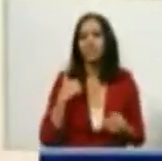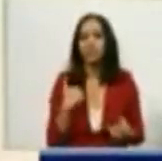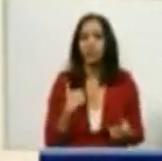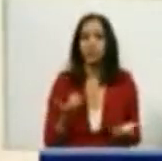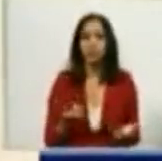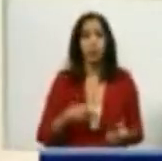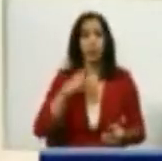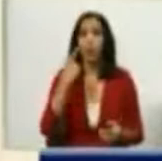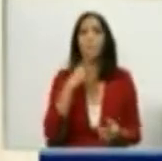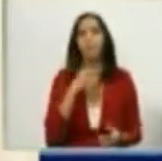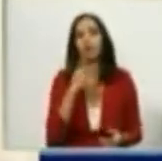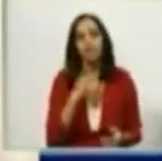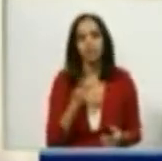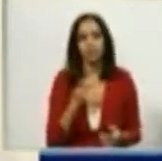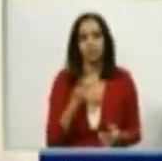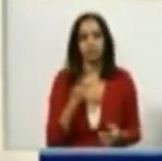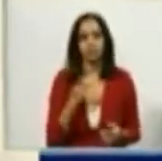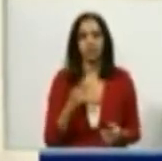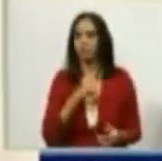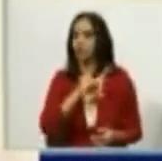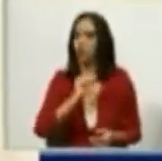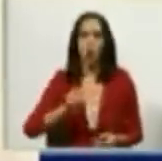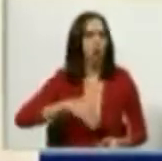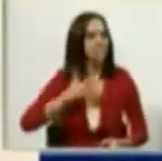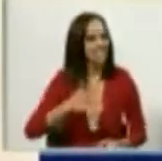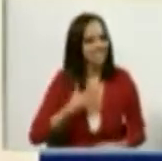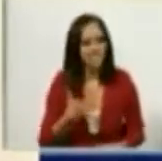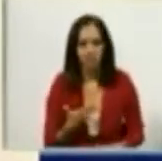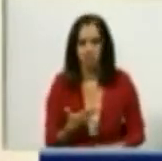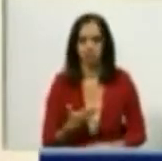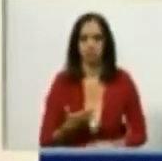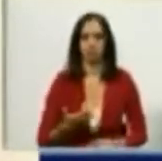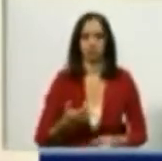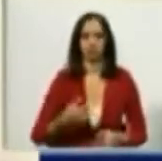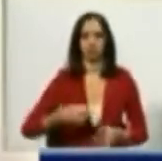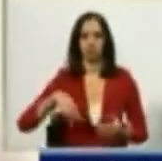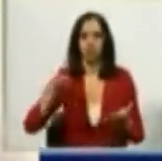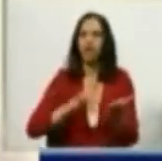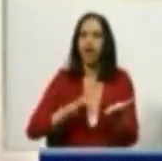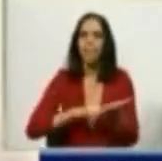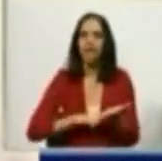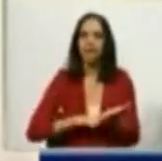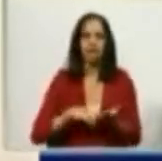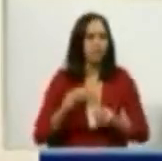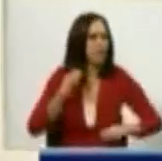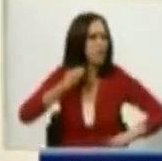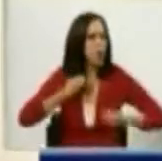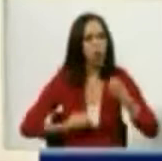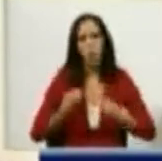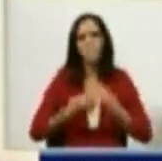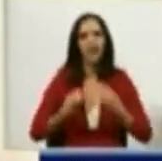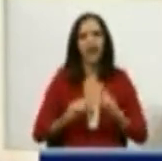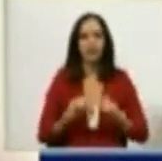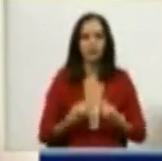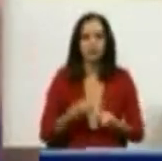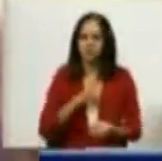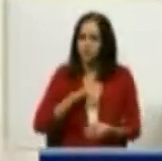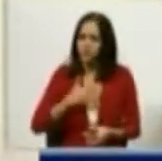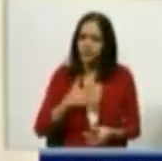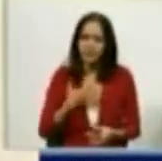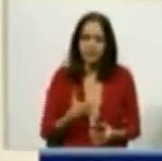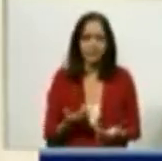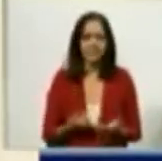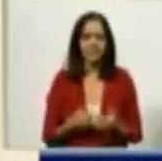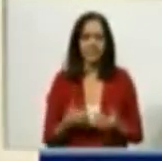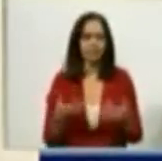un político en este momento no se siente realmente este angustiado no se siente en un estado de